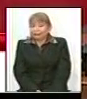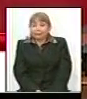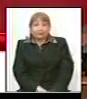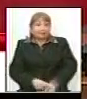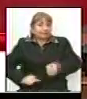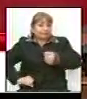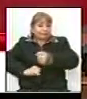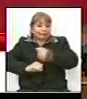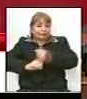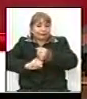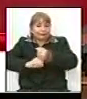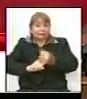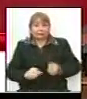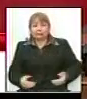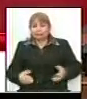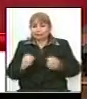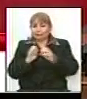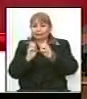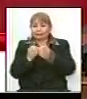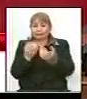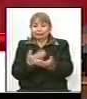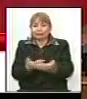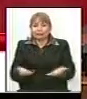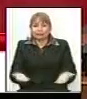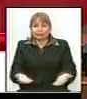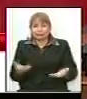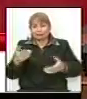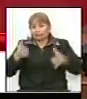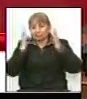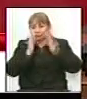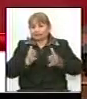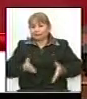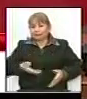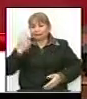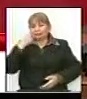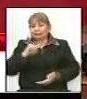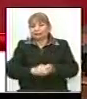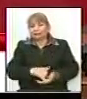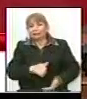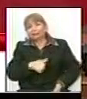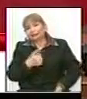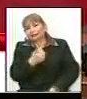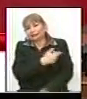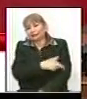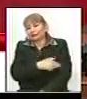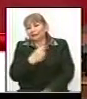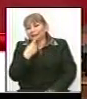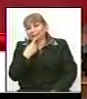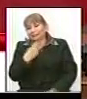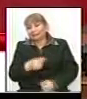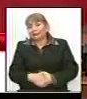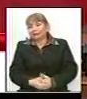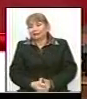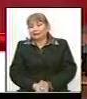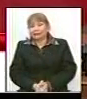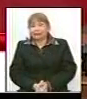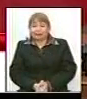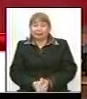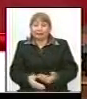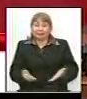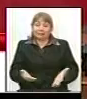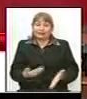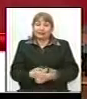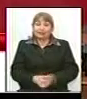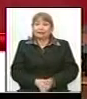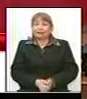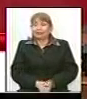repotenciarlo, para equipos, y acá los podemos atender? ¿Para qué van a construir otros? Sí. Entonces hay esa situación que también se